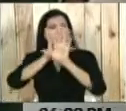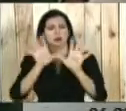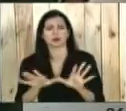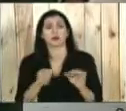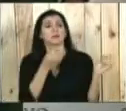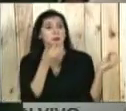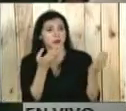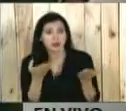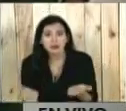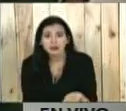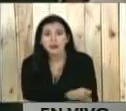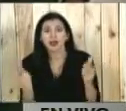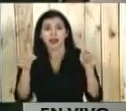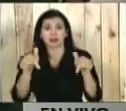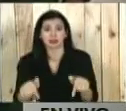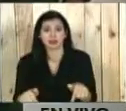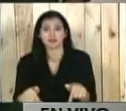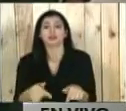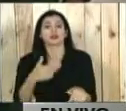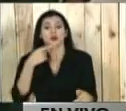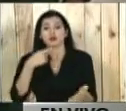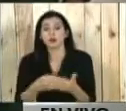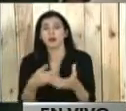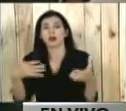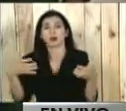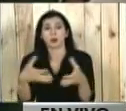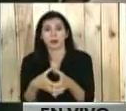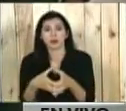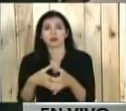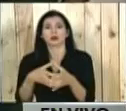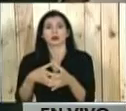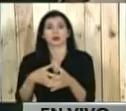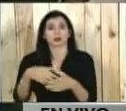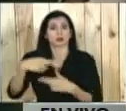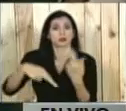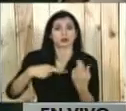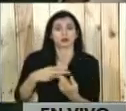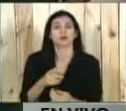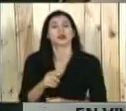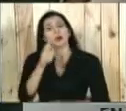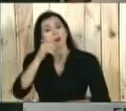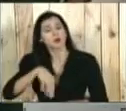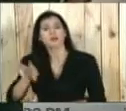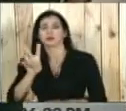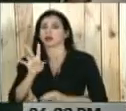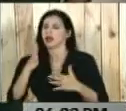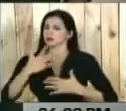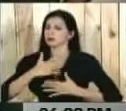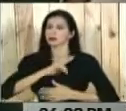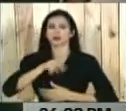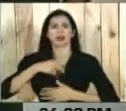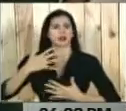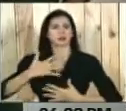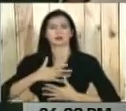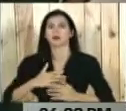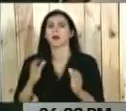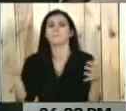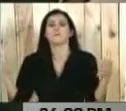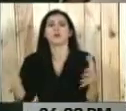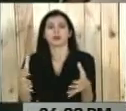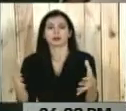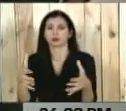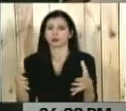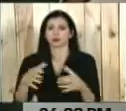la bienvenida a nombre del movimiento bolivariano revolucionario del pueblo de Venezuela, que es lo que somos nosotros, un movimiento